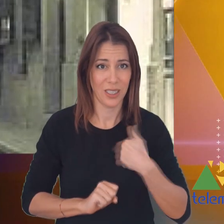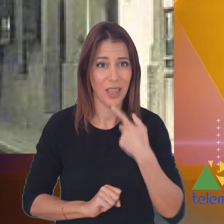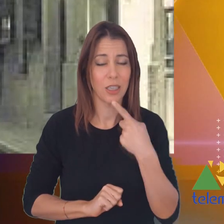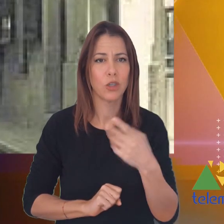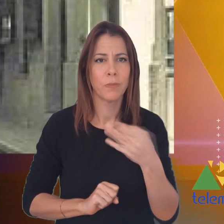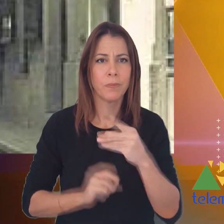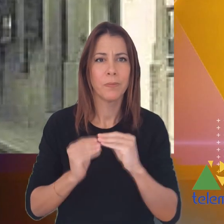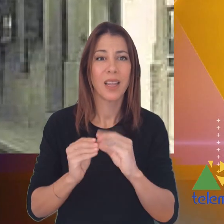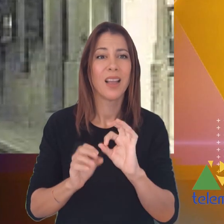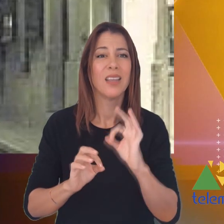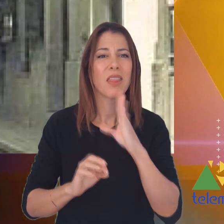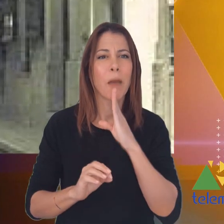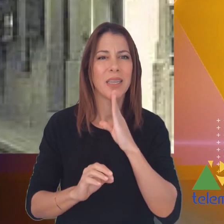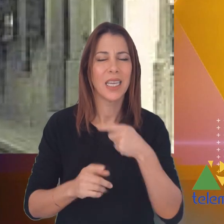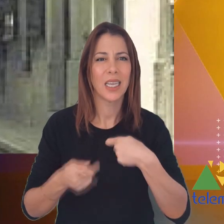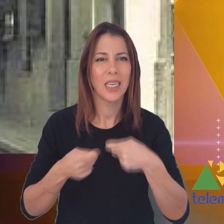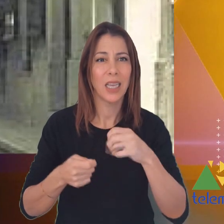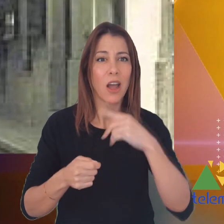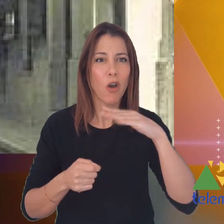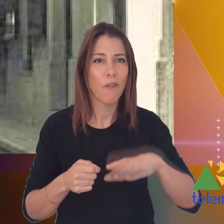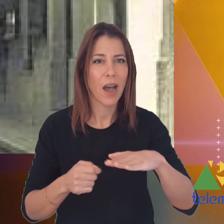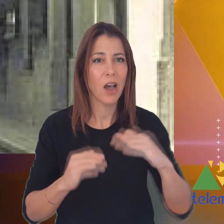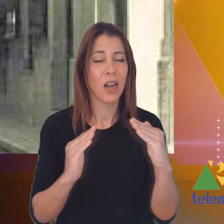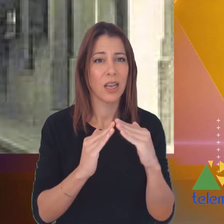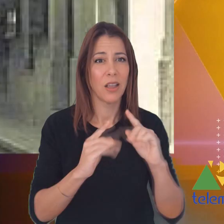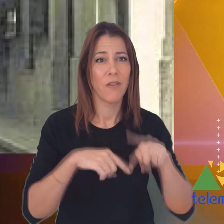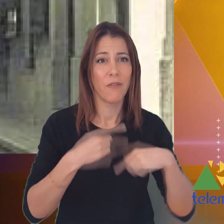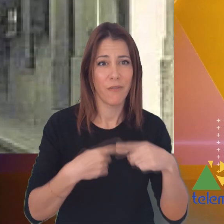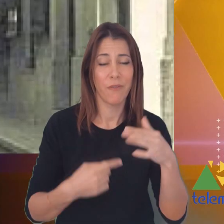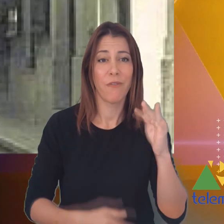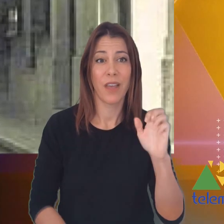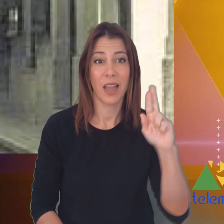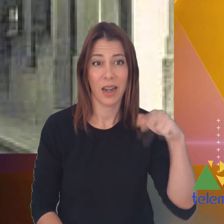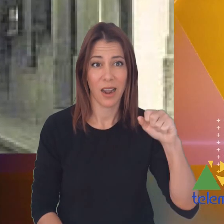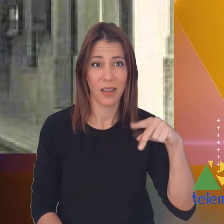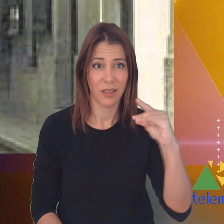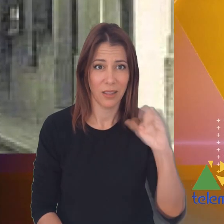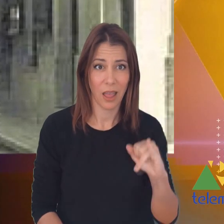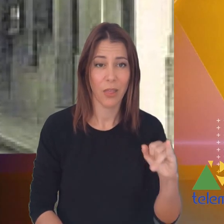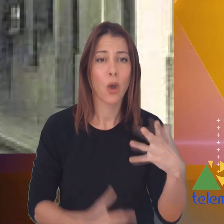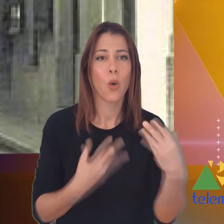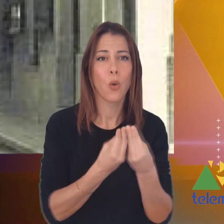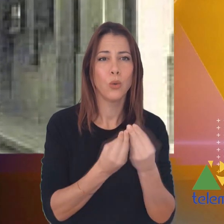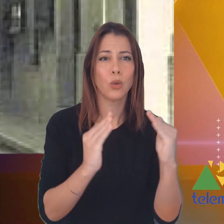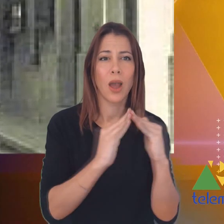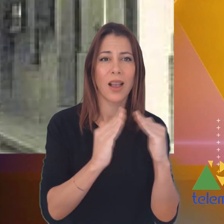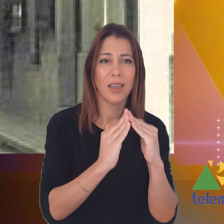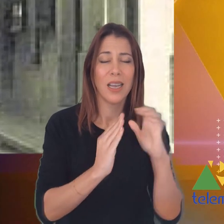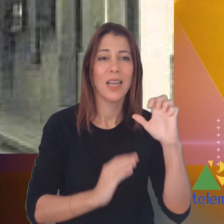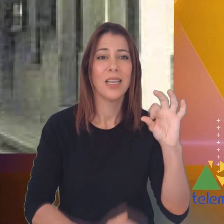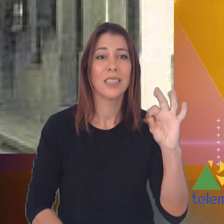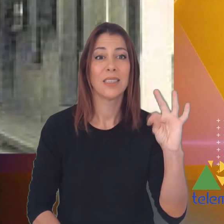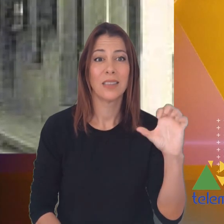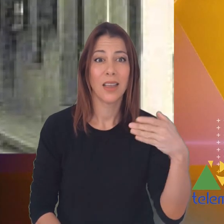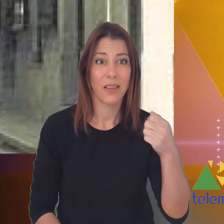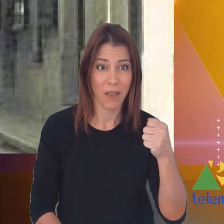la zapatería de garaje en los bajos de la casa de la familia Fernández Castani, que es junto con la casa de los Esteban Rabasa, que